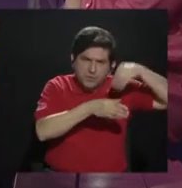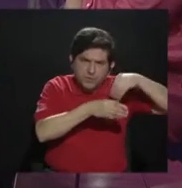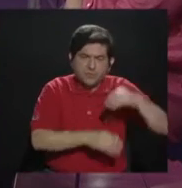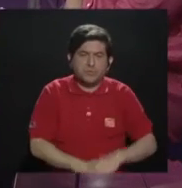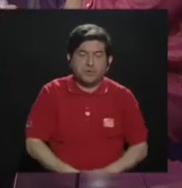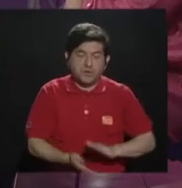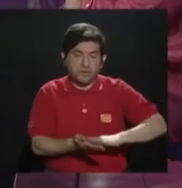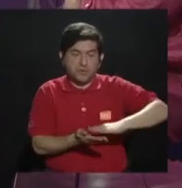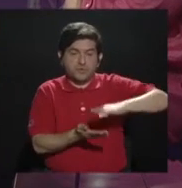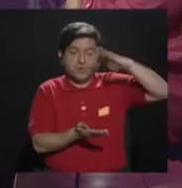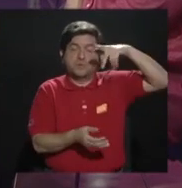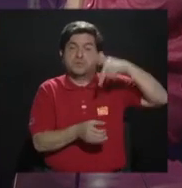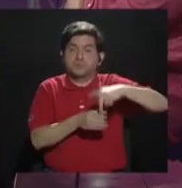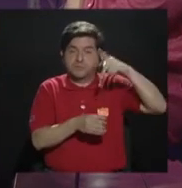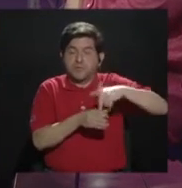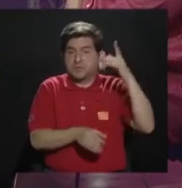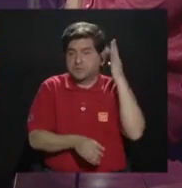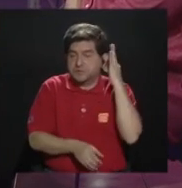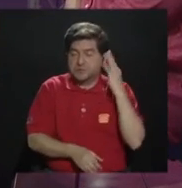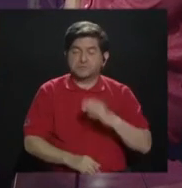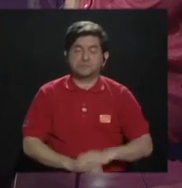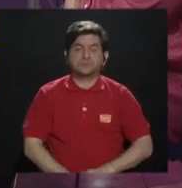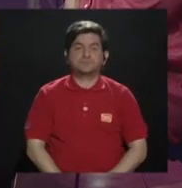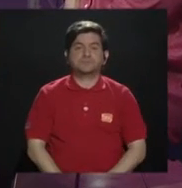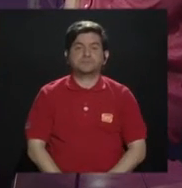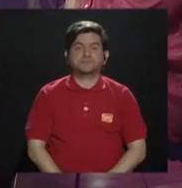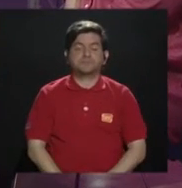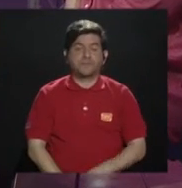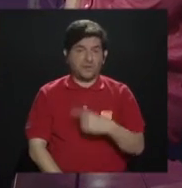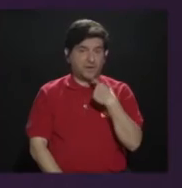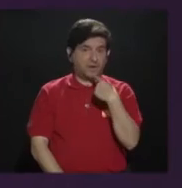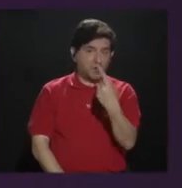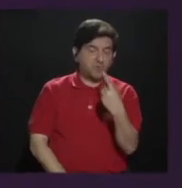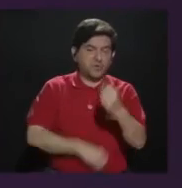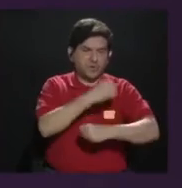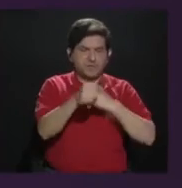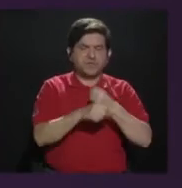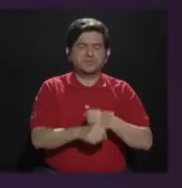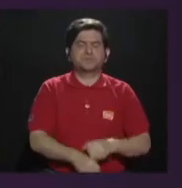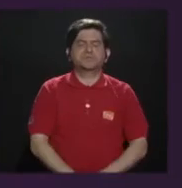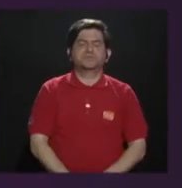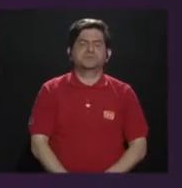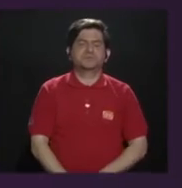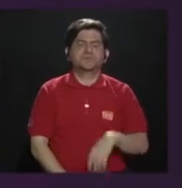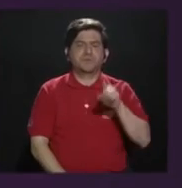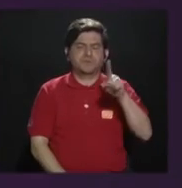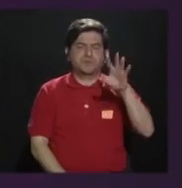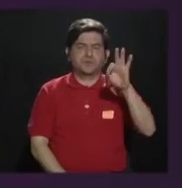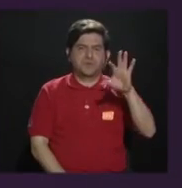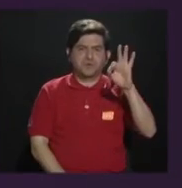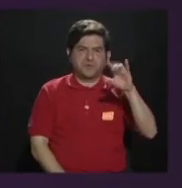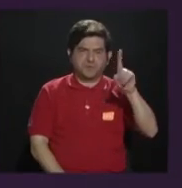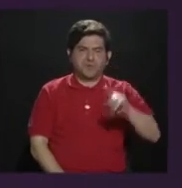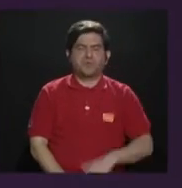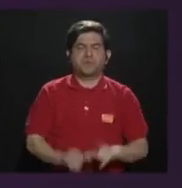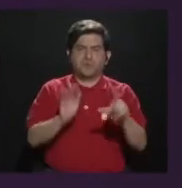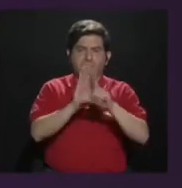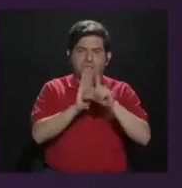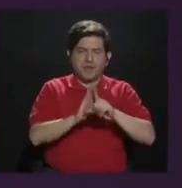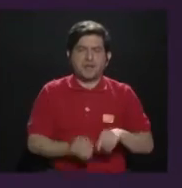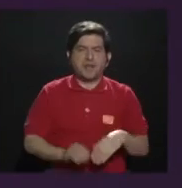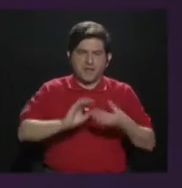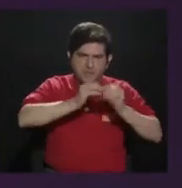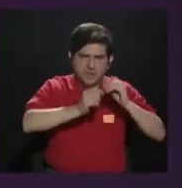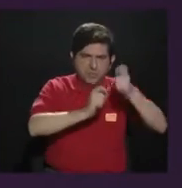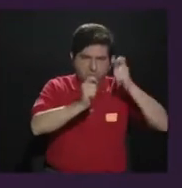aumentaron en ese sentido la participación de las mujeres? Como bien decís, desde el año 1991 en la Argentina contamos con la ley de cupo. Esa ley de